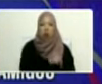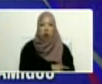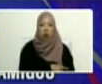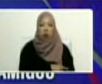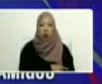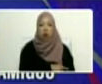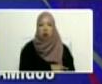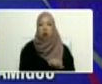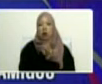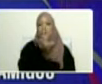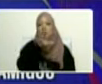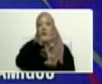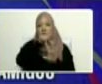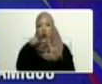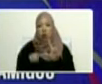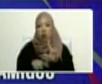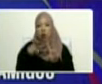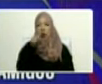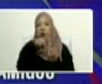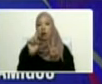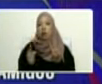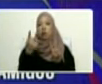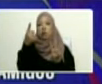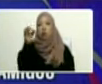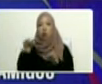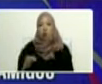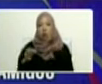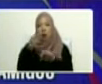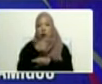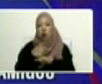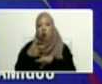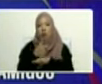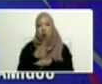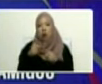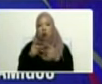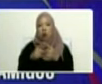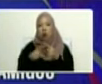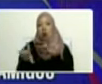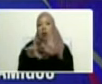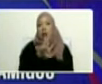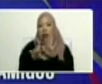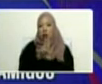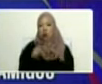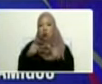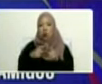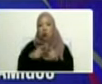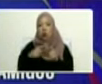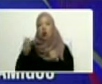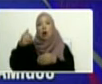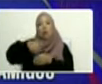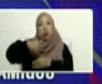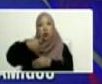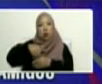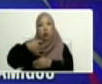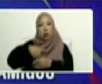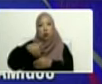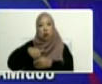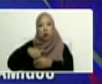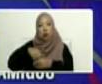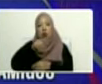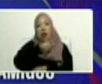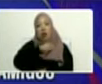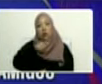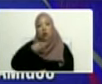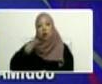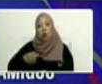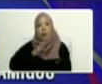clásicos tres poderes ejecutivos, judicial, legislativos, pero además tenemos el poder electoral y el poder ciudadano